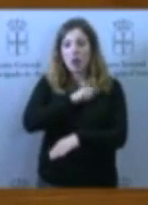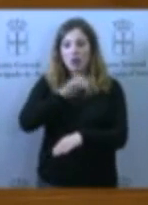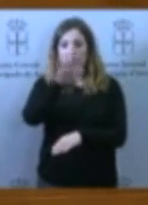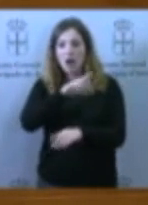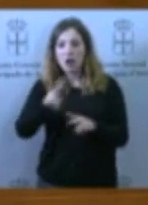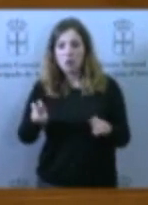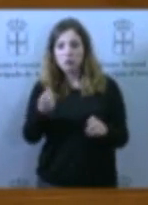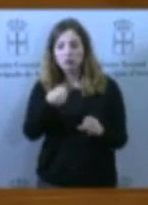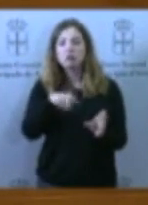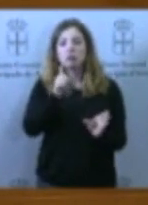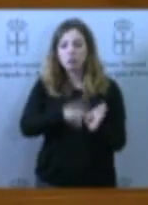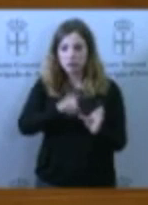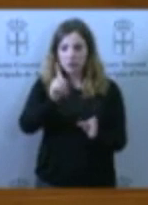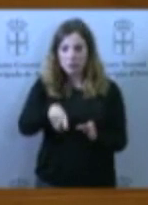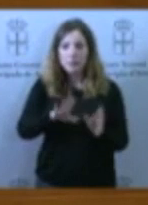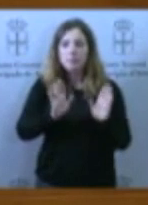estar ahí también, ¿no?